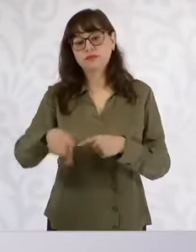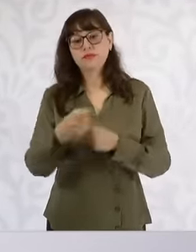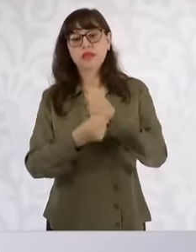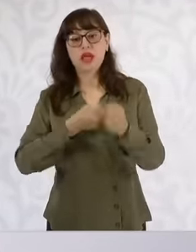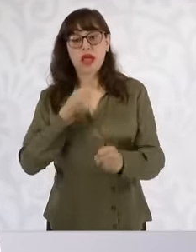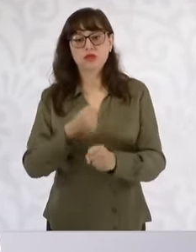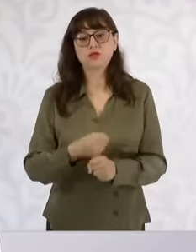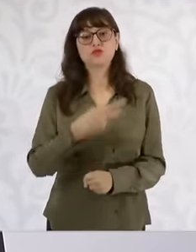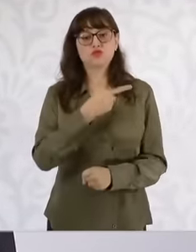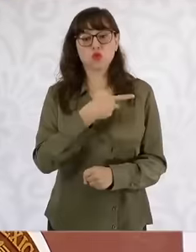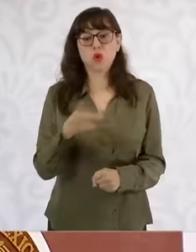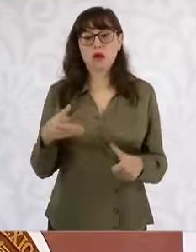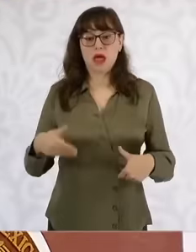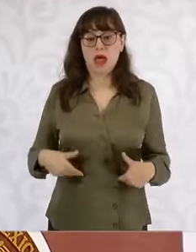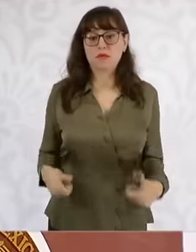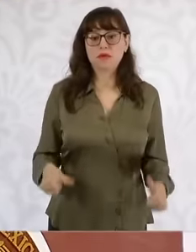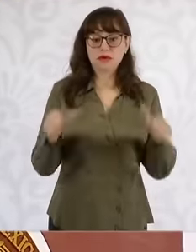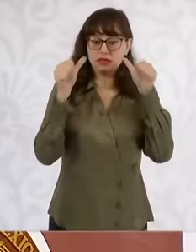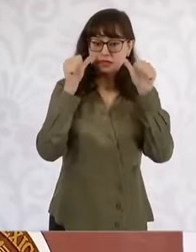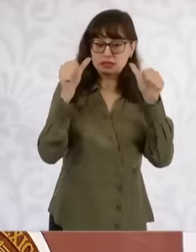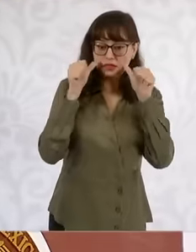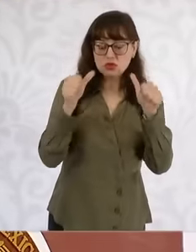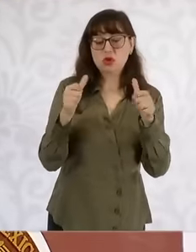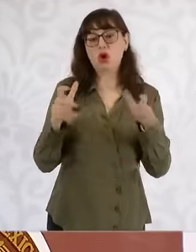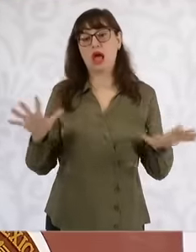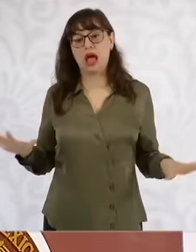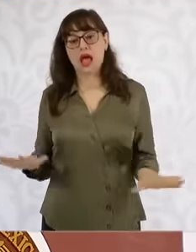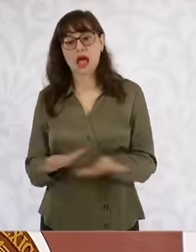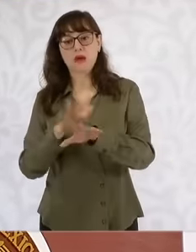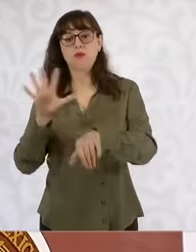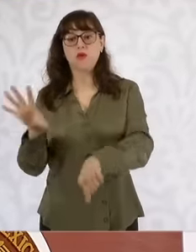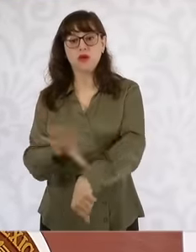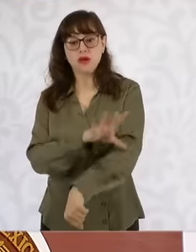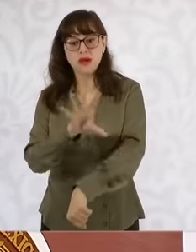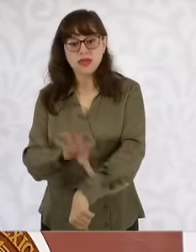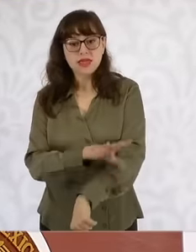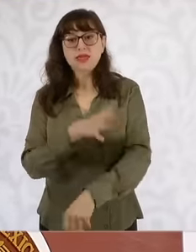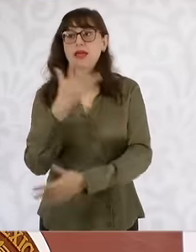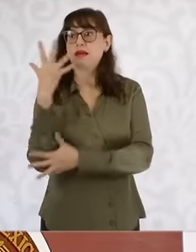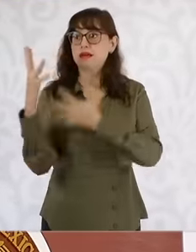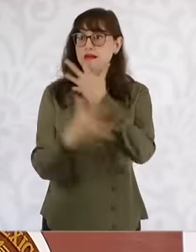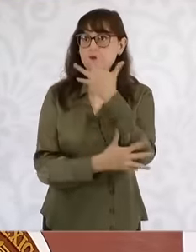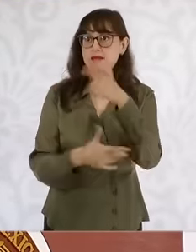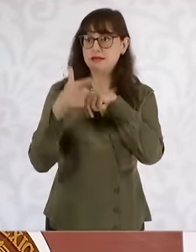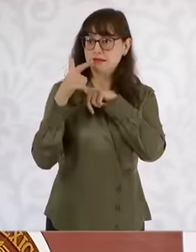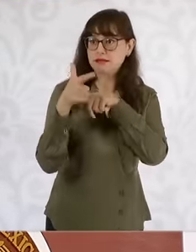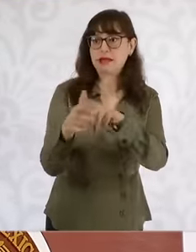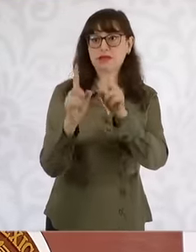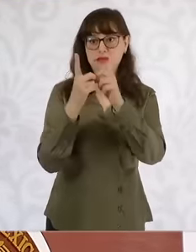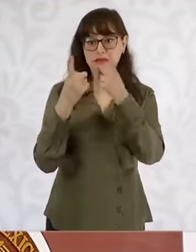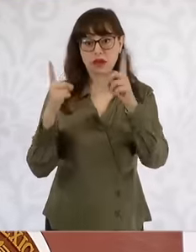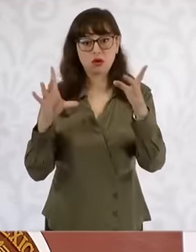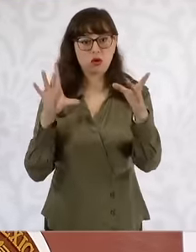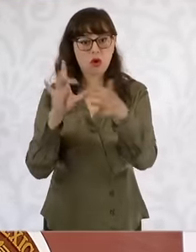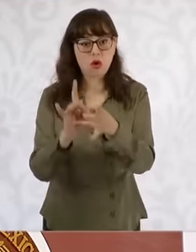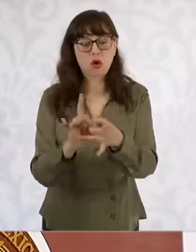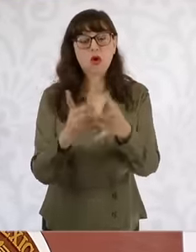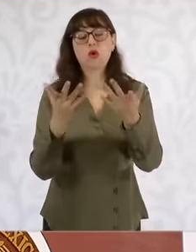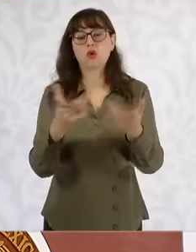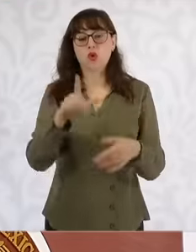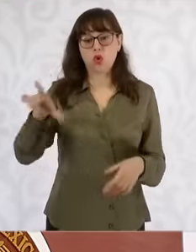la pobreza, la transición energética y la promoción del desarrollo sostenible, las reformas que requieren las instituciones